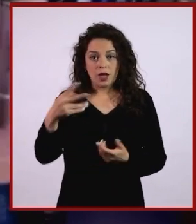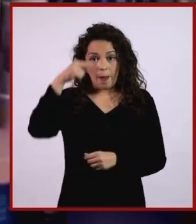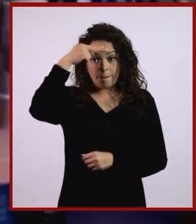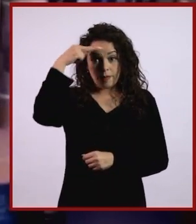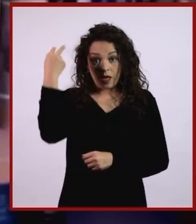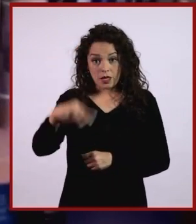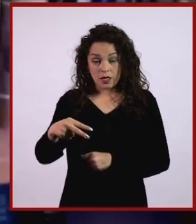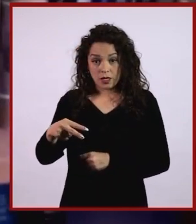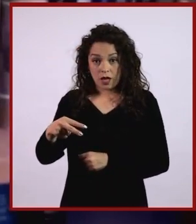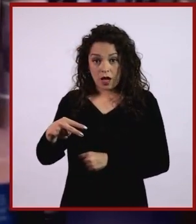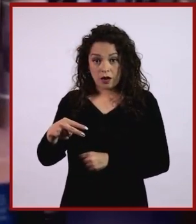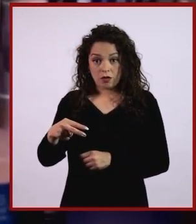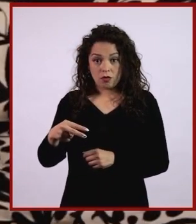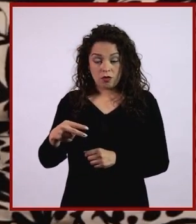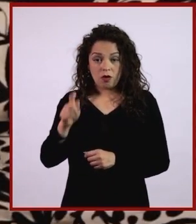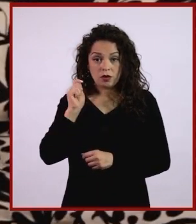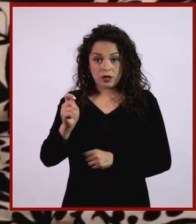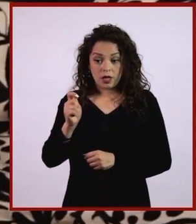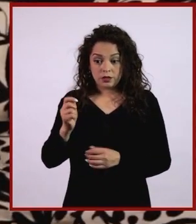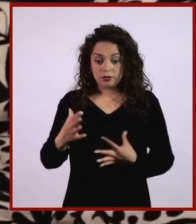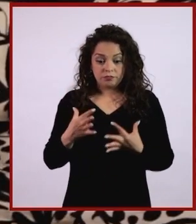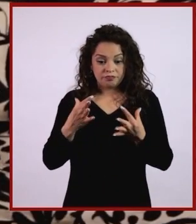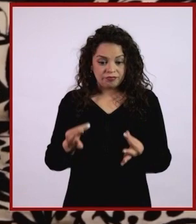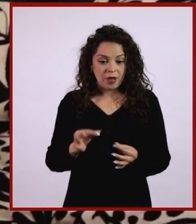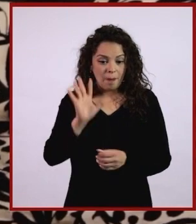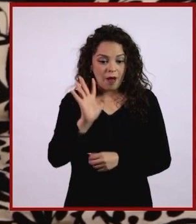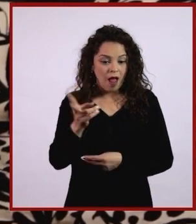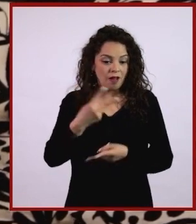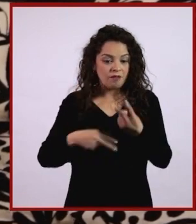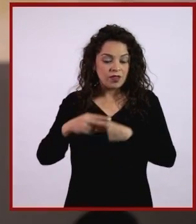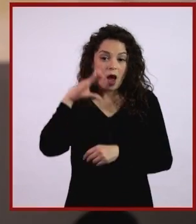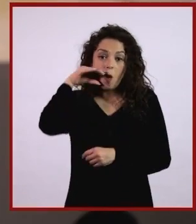por ejemplo, a los mexicanos de origen africano, que